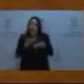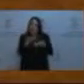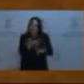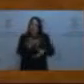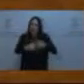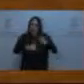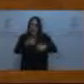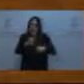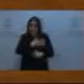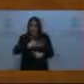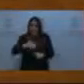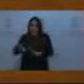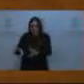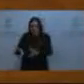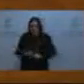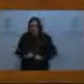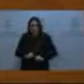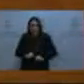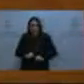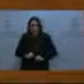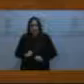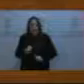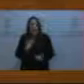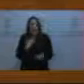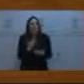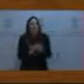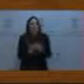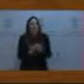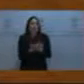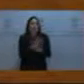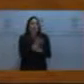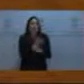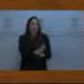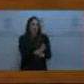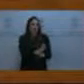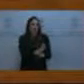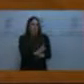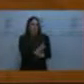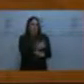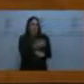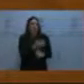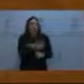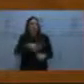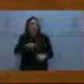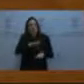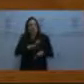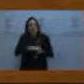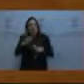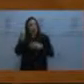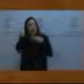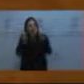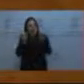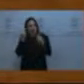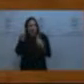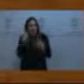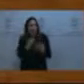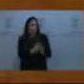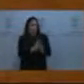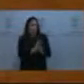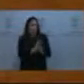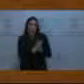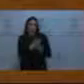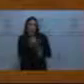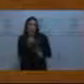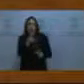familias que quieren adoptar y le proponemos que en ese sentido abra espacios de reflexión. La emplazamos a que